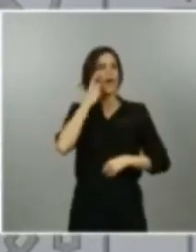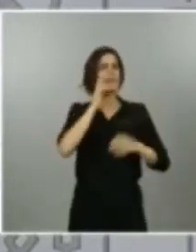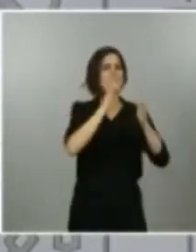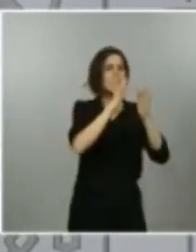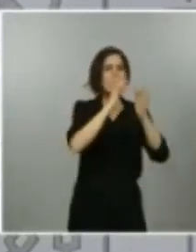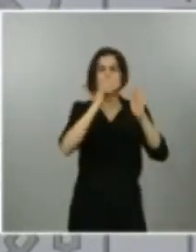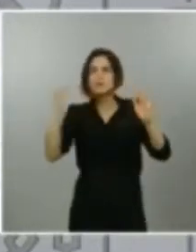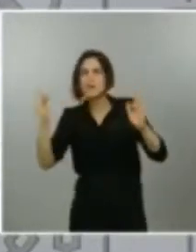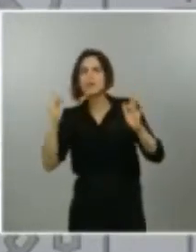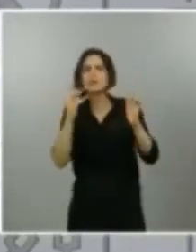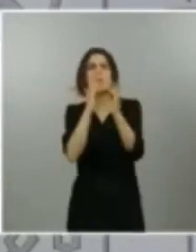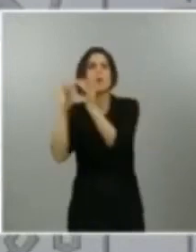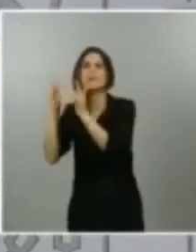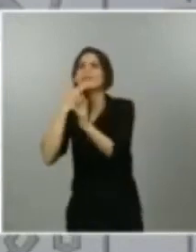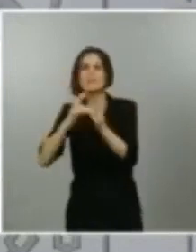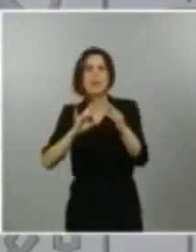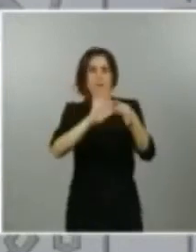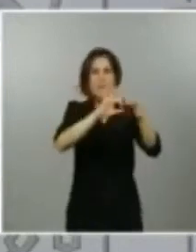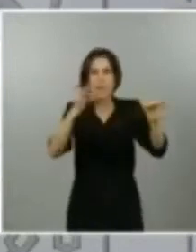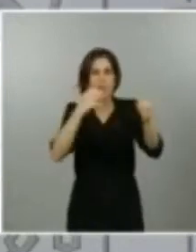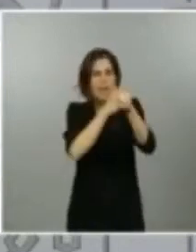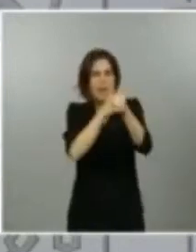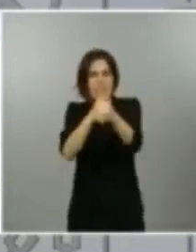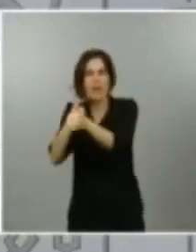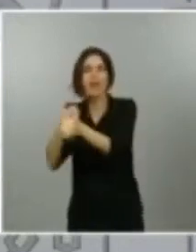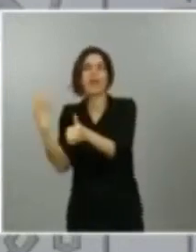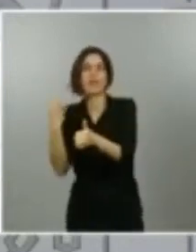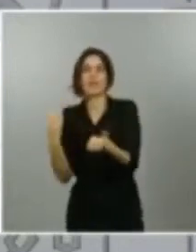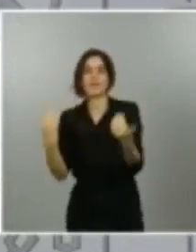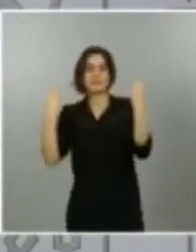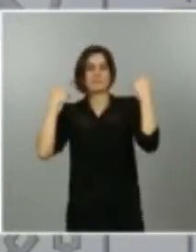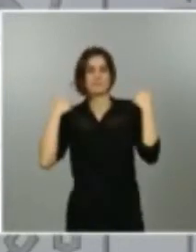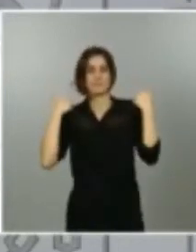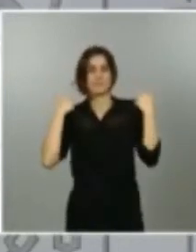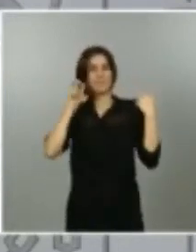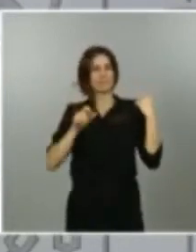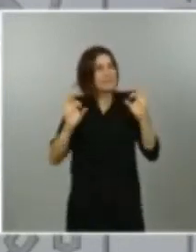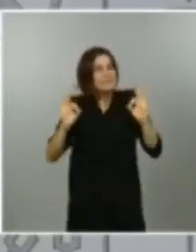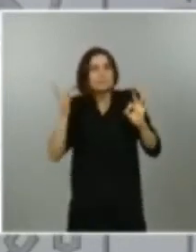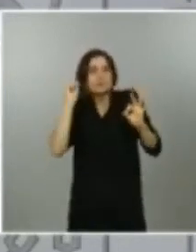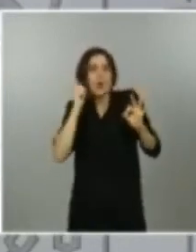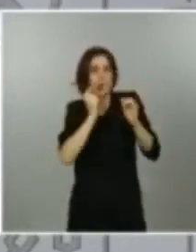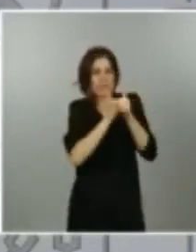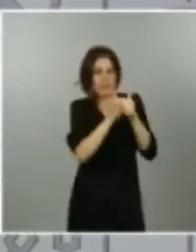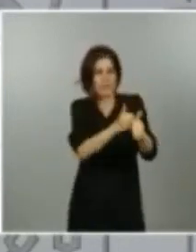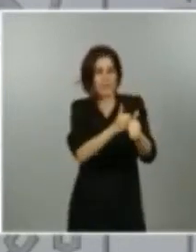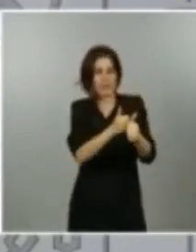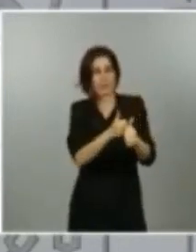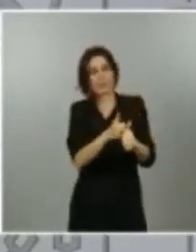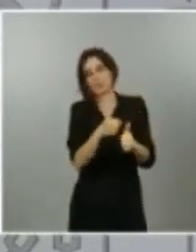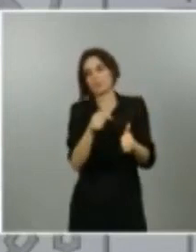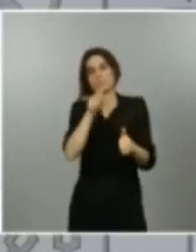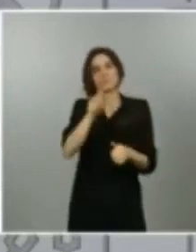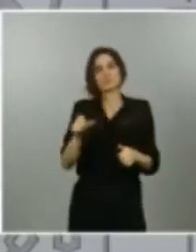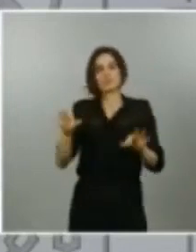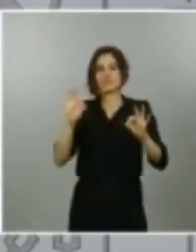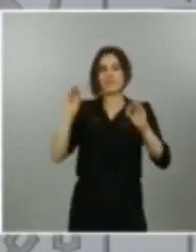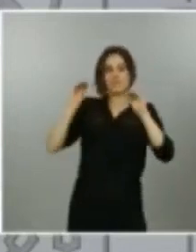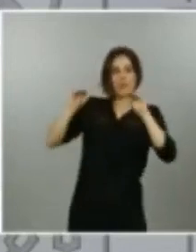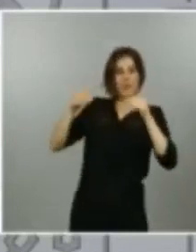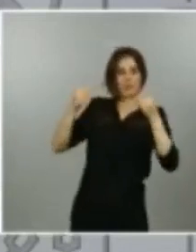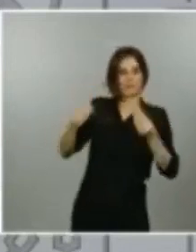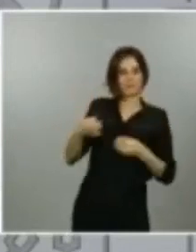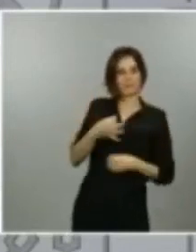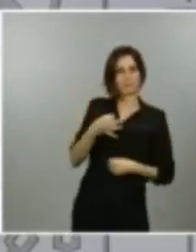con las características adecuadas con la formación adecuada nosotros podemos establecer y de hecho se está discutiendo con todas las comunas